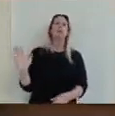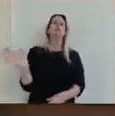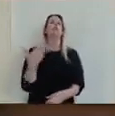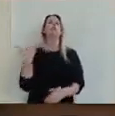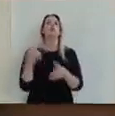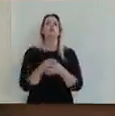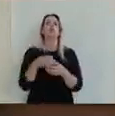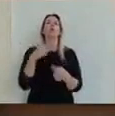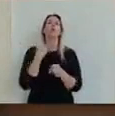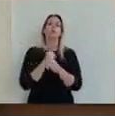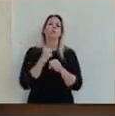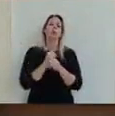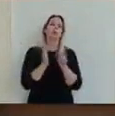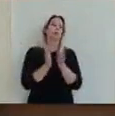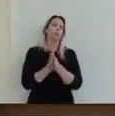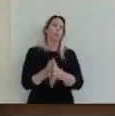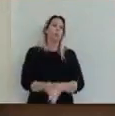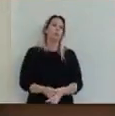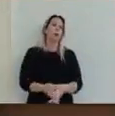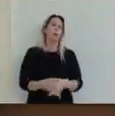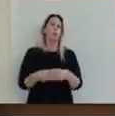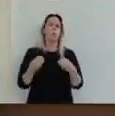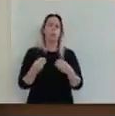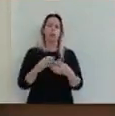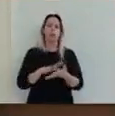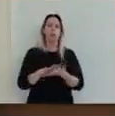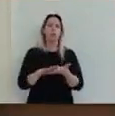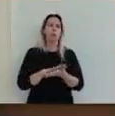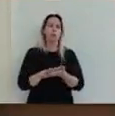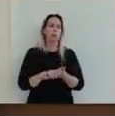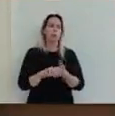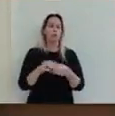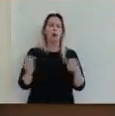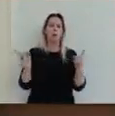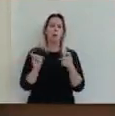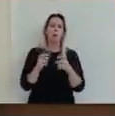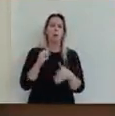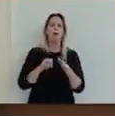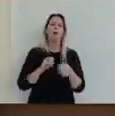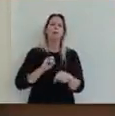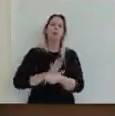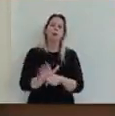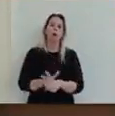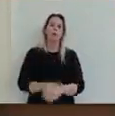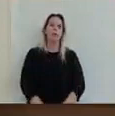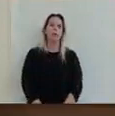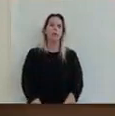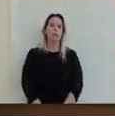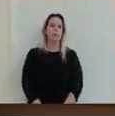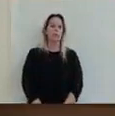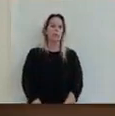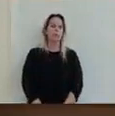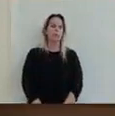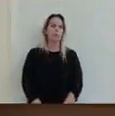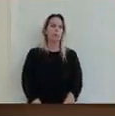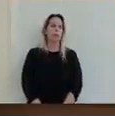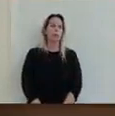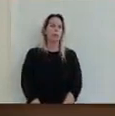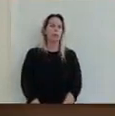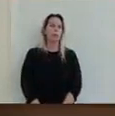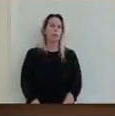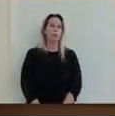mínimo. Por suerte, tenemos que decir, estamos tranquilos, porque la provincia de Corrientes, con estos 50